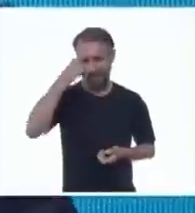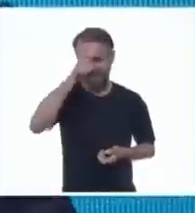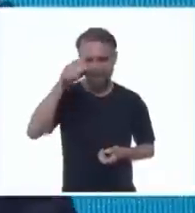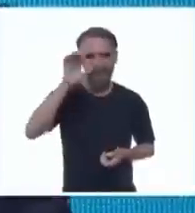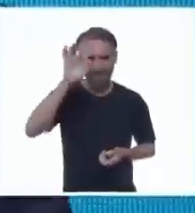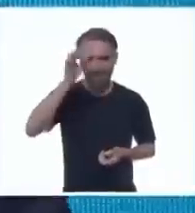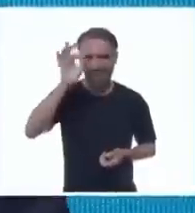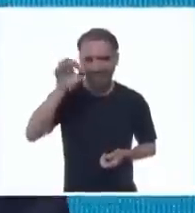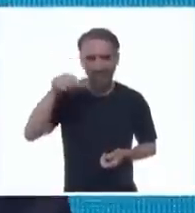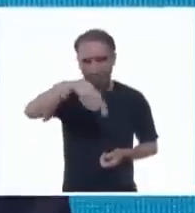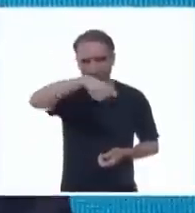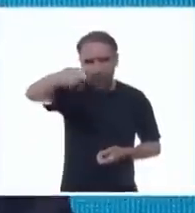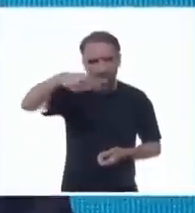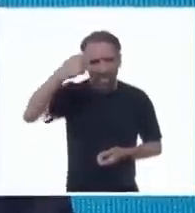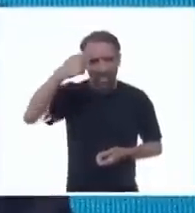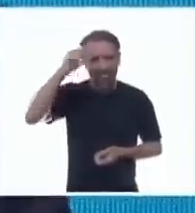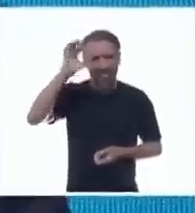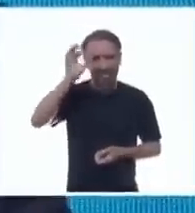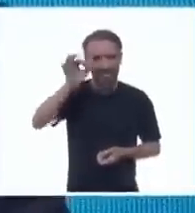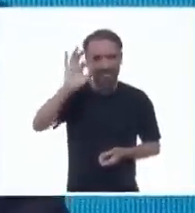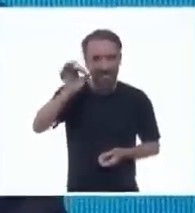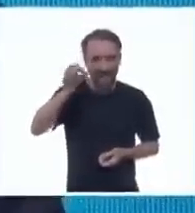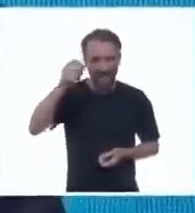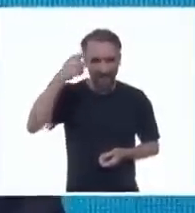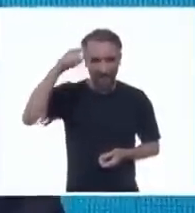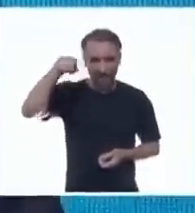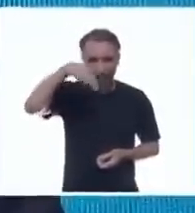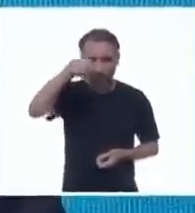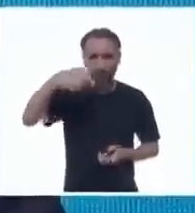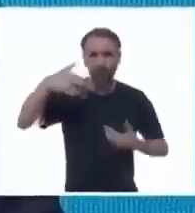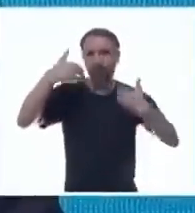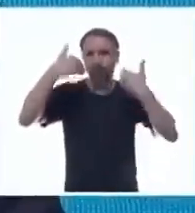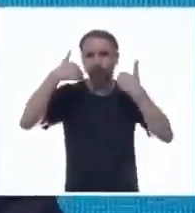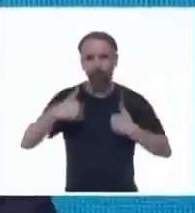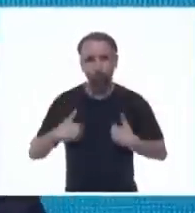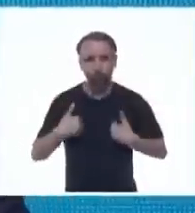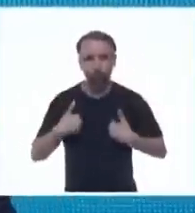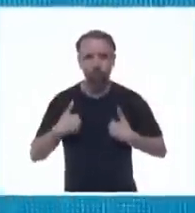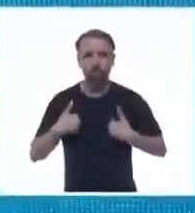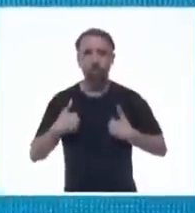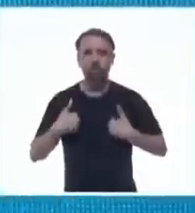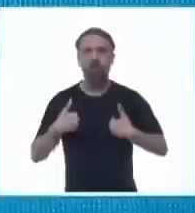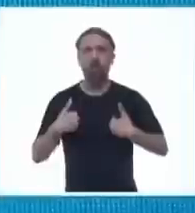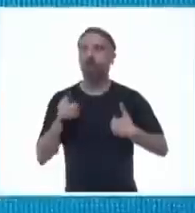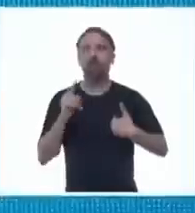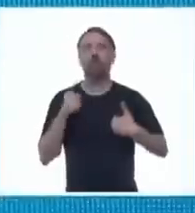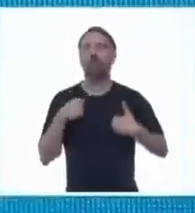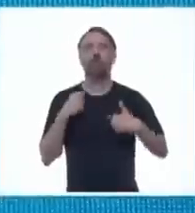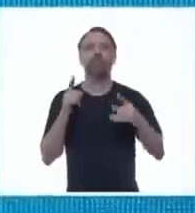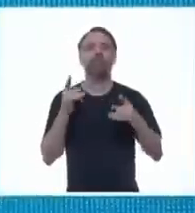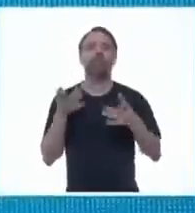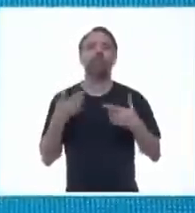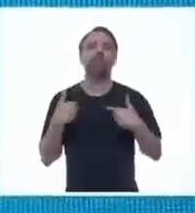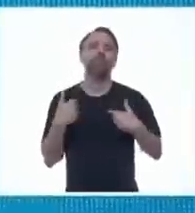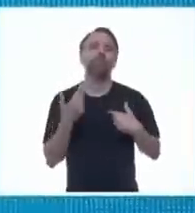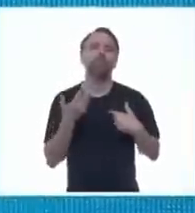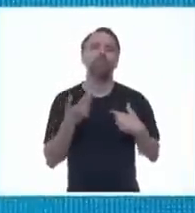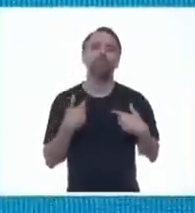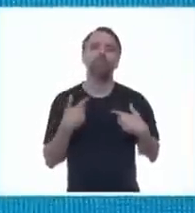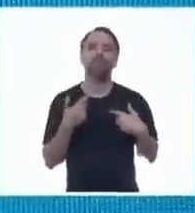saben ustedes que no soy de los que les gusta